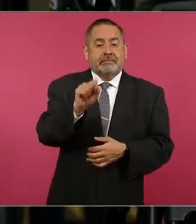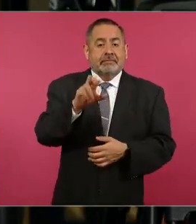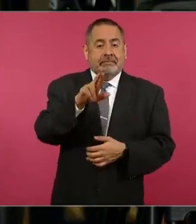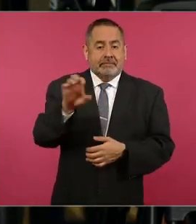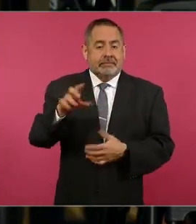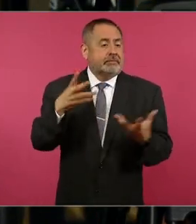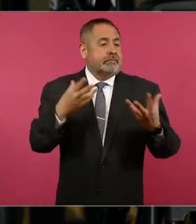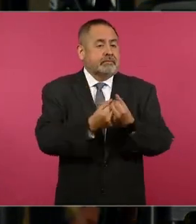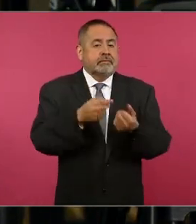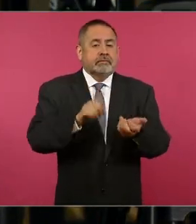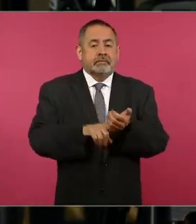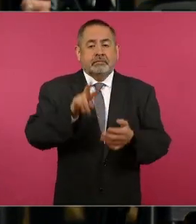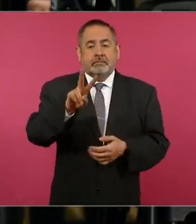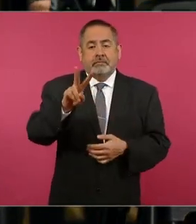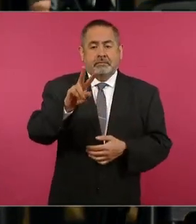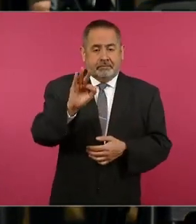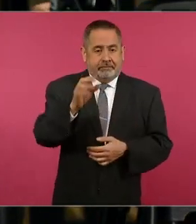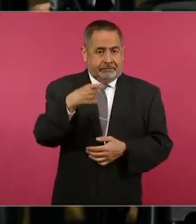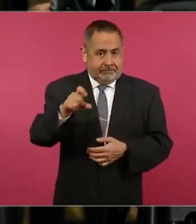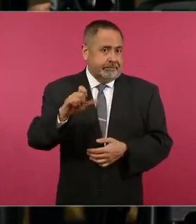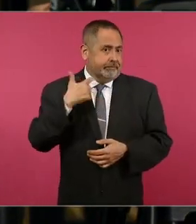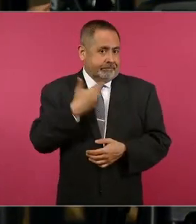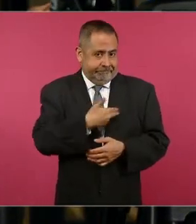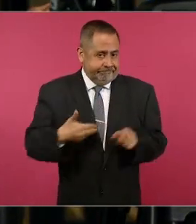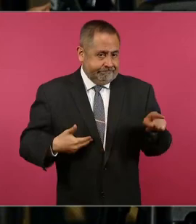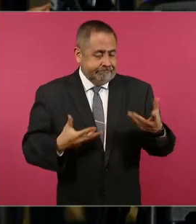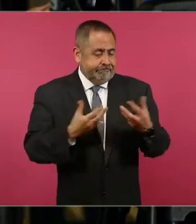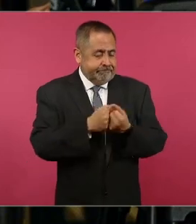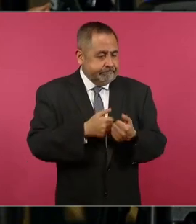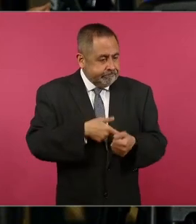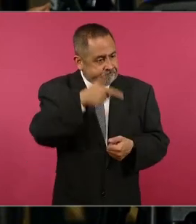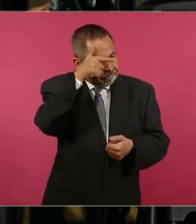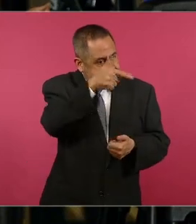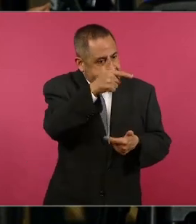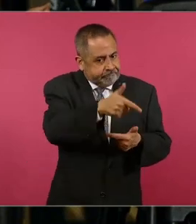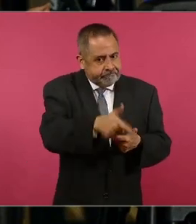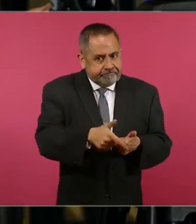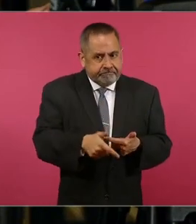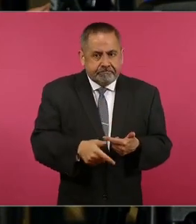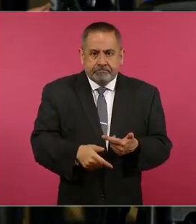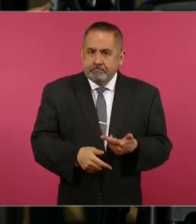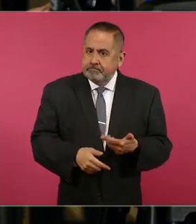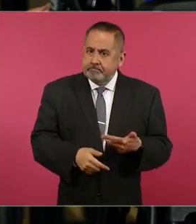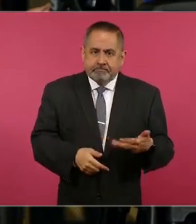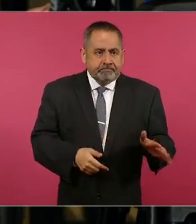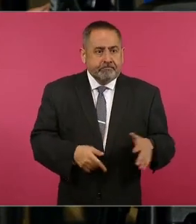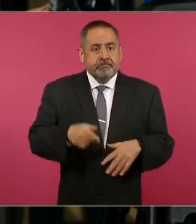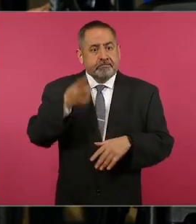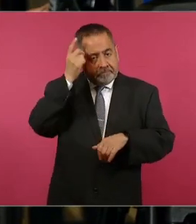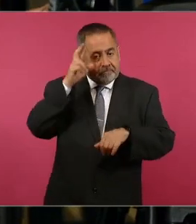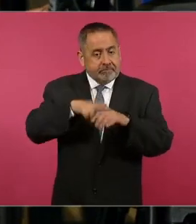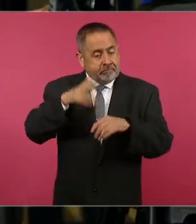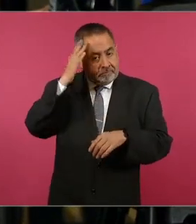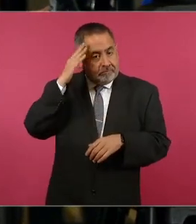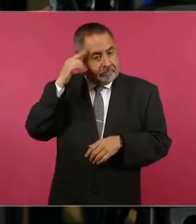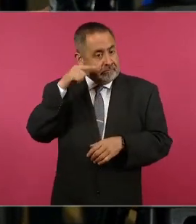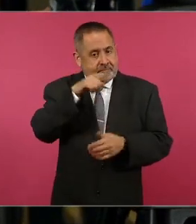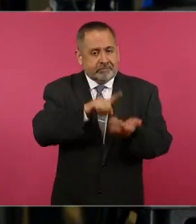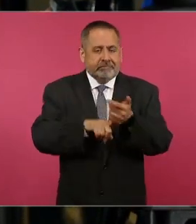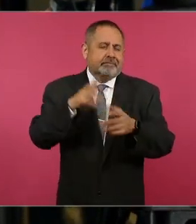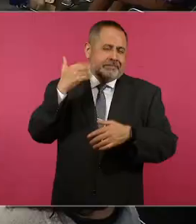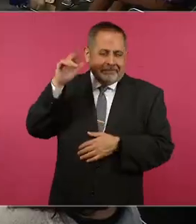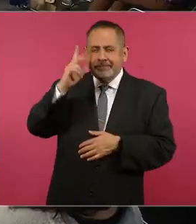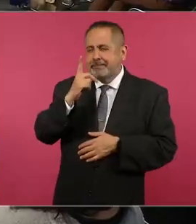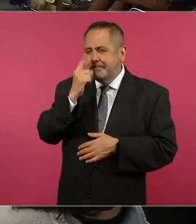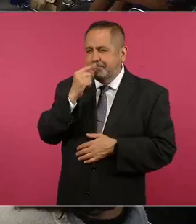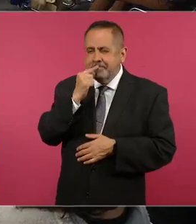sexenio de Vicente Fox y lo que encontramos es varias fichas de la dirección federal de seguridad que era considerada la policía